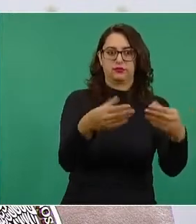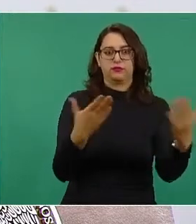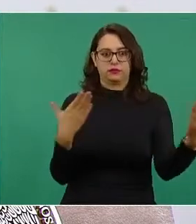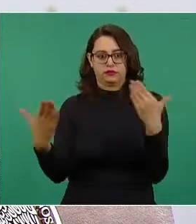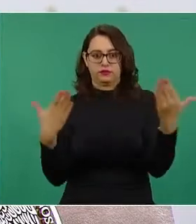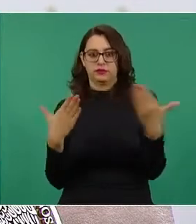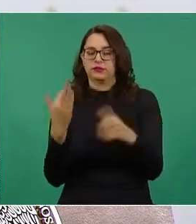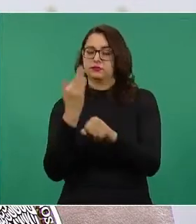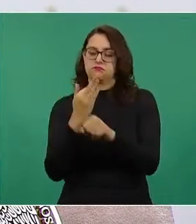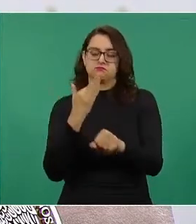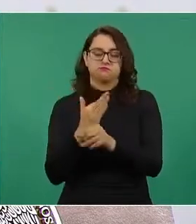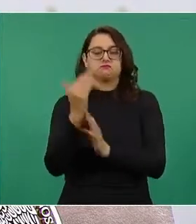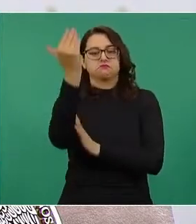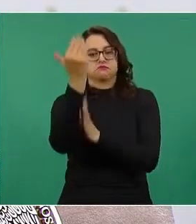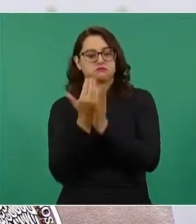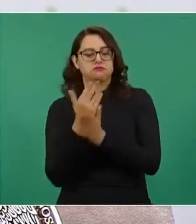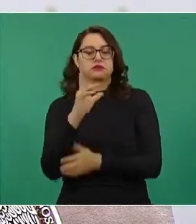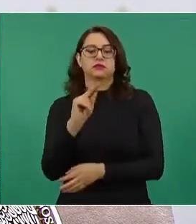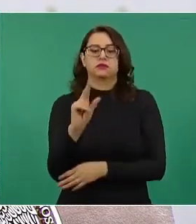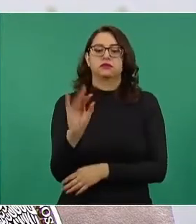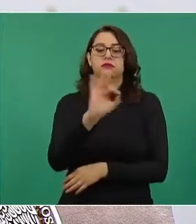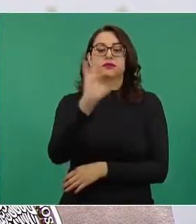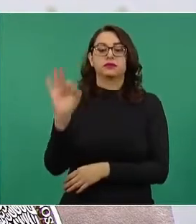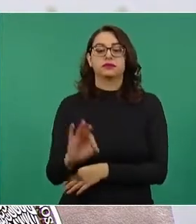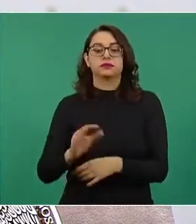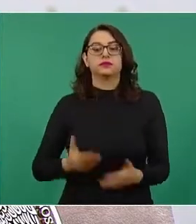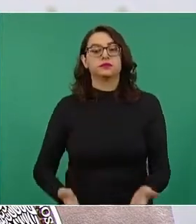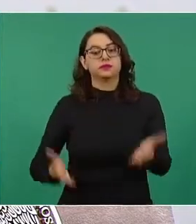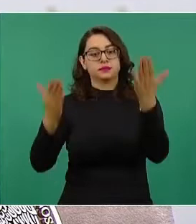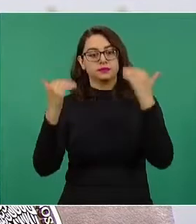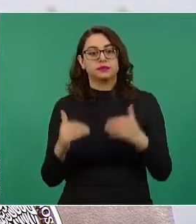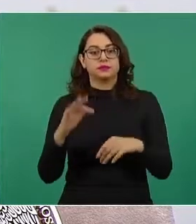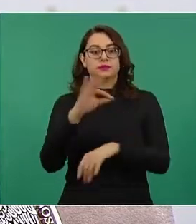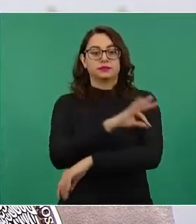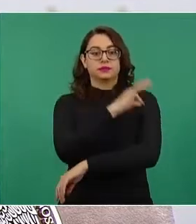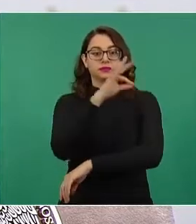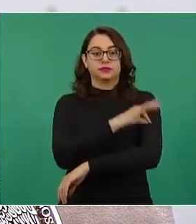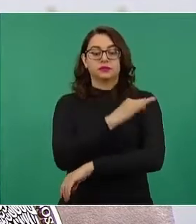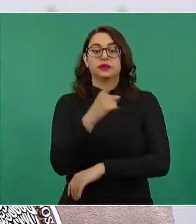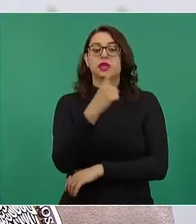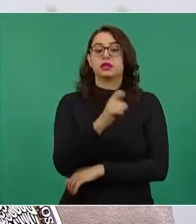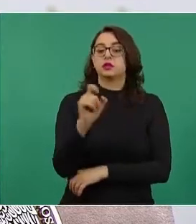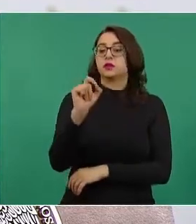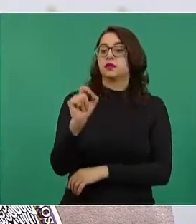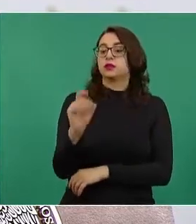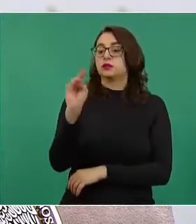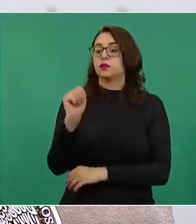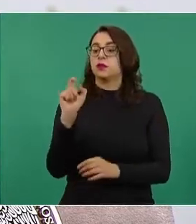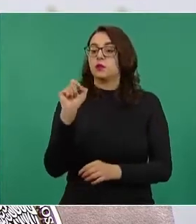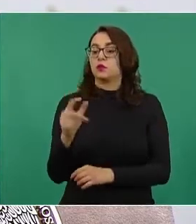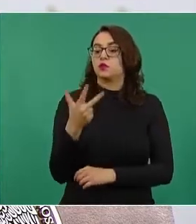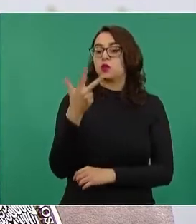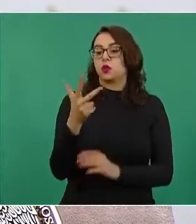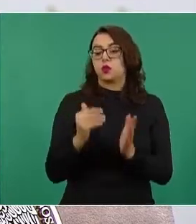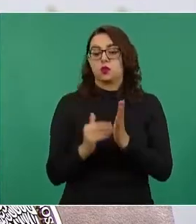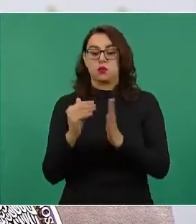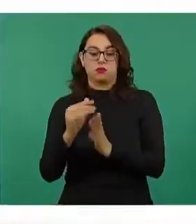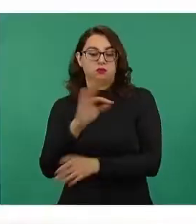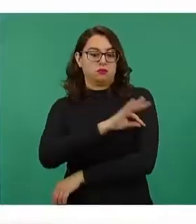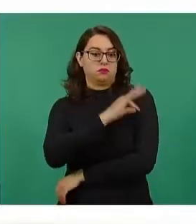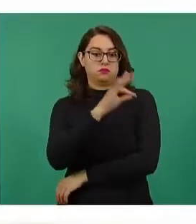vacunación y tenemos que 129.8 millones de dosis de vacuna contra el COVID han